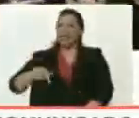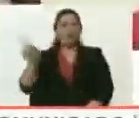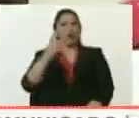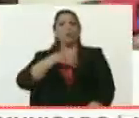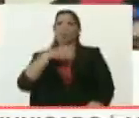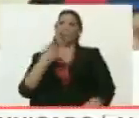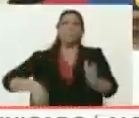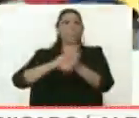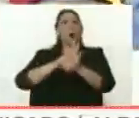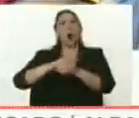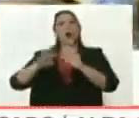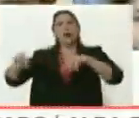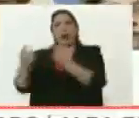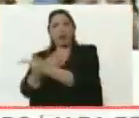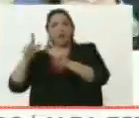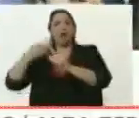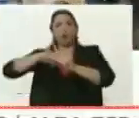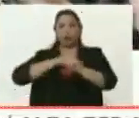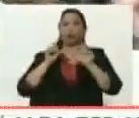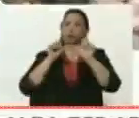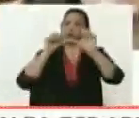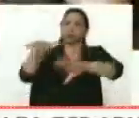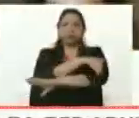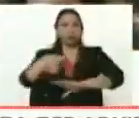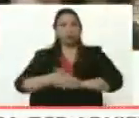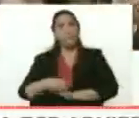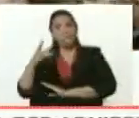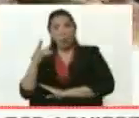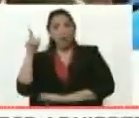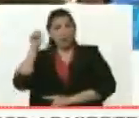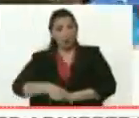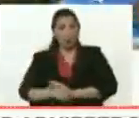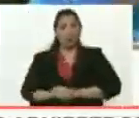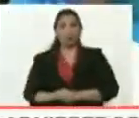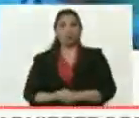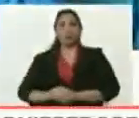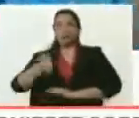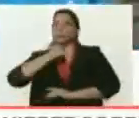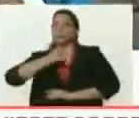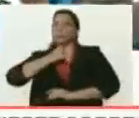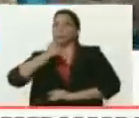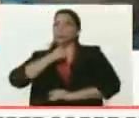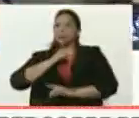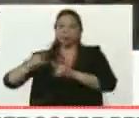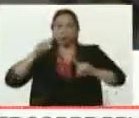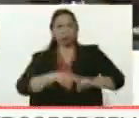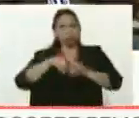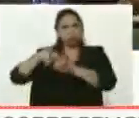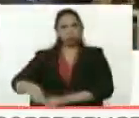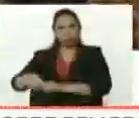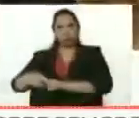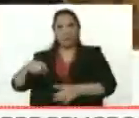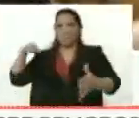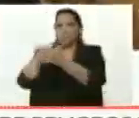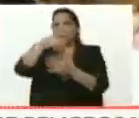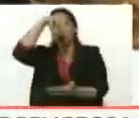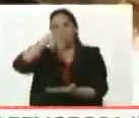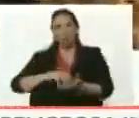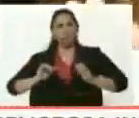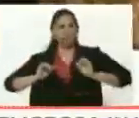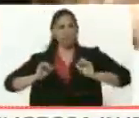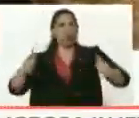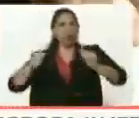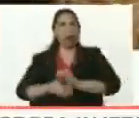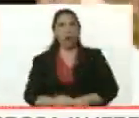pasarán, nos mantenemos en las calles. En Bolivia resisten la dictadura que dio el golpe de Estado